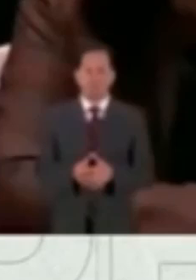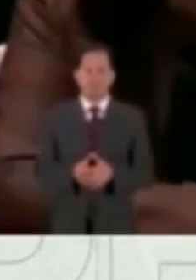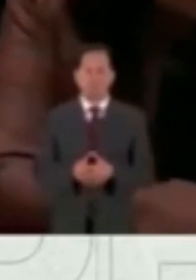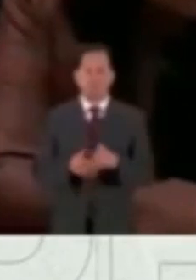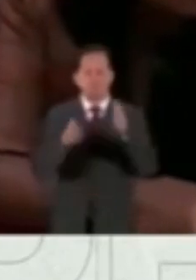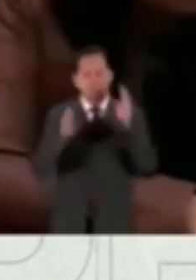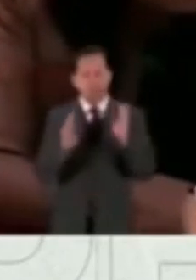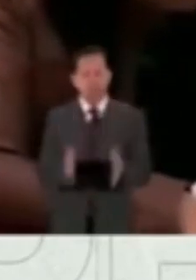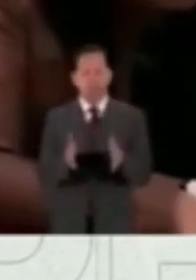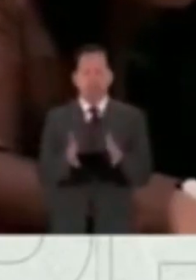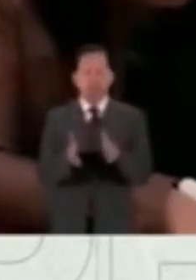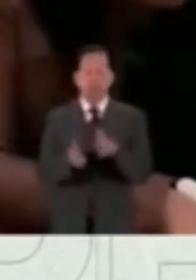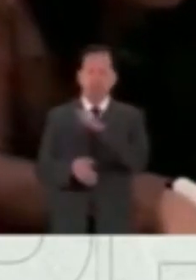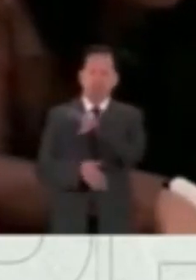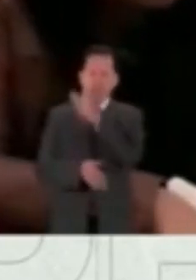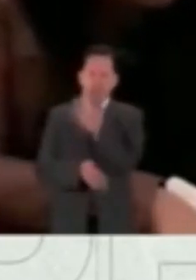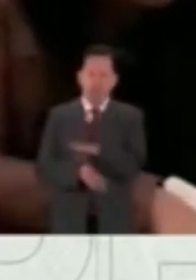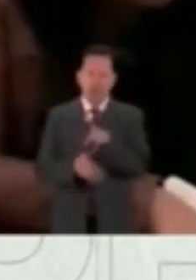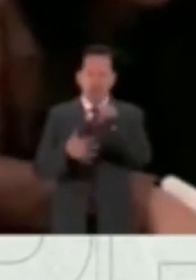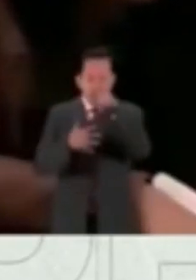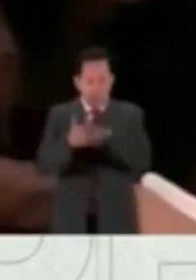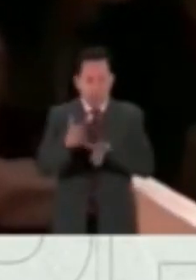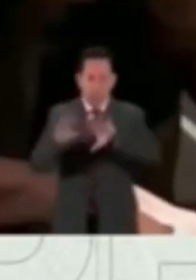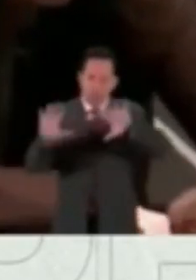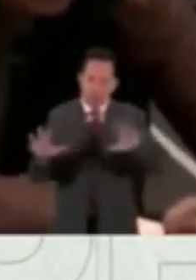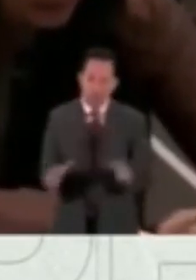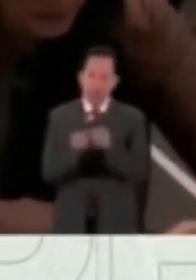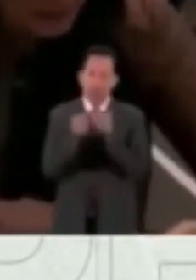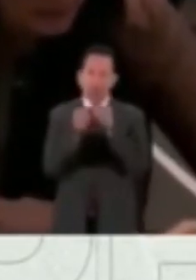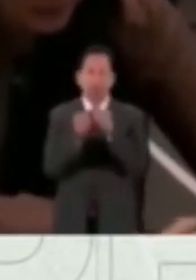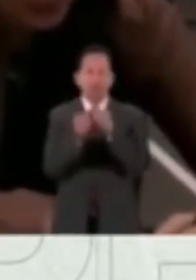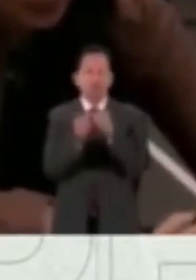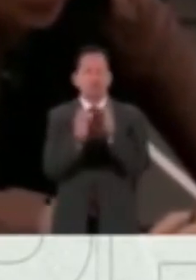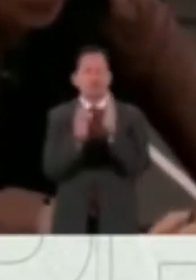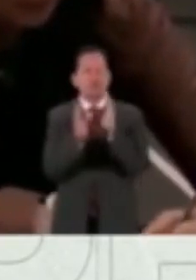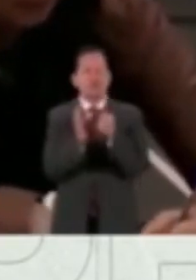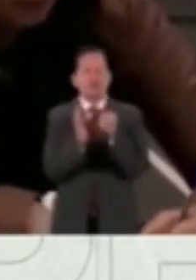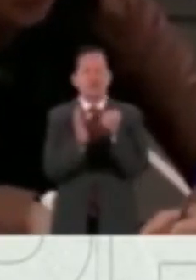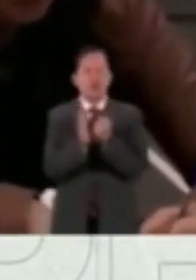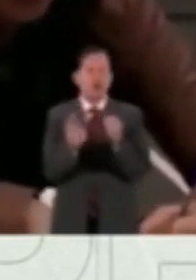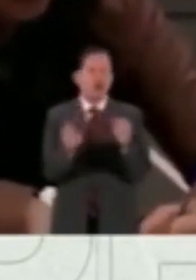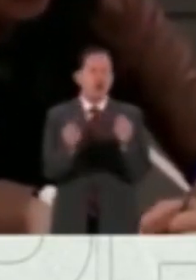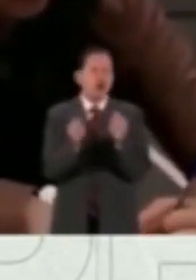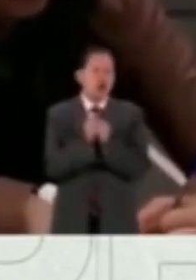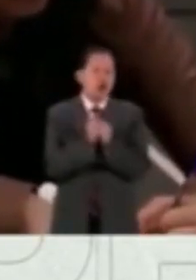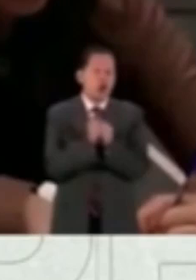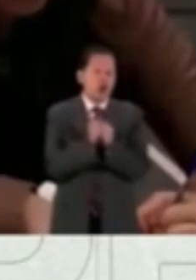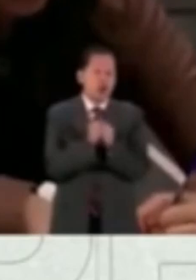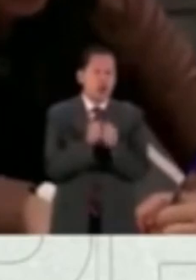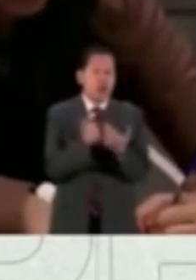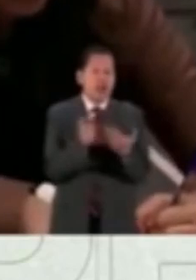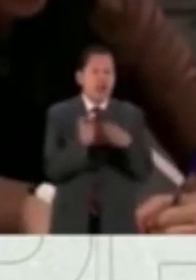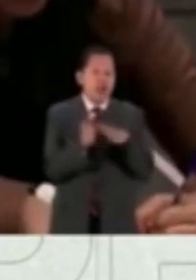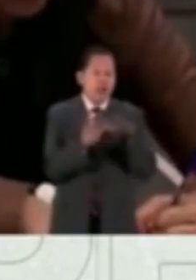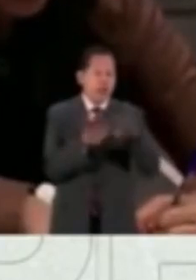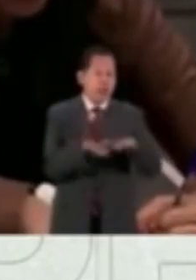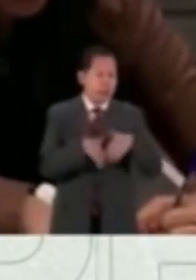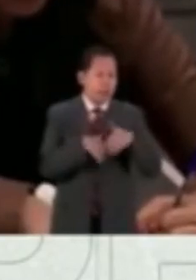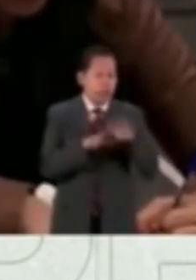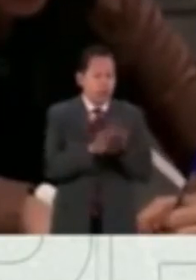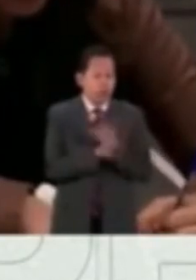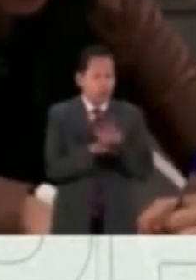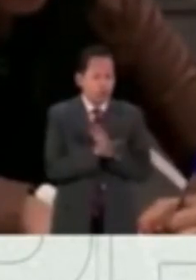Aprobado en lo general y en lo particular, con las modificaciones aceptadas por la Asamblea,